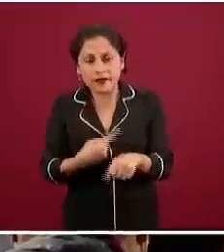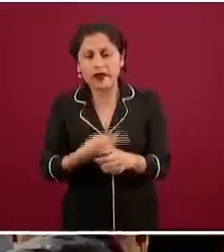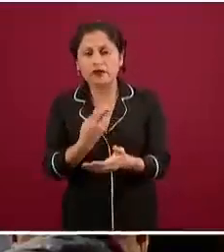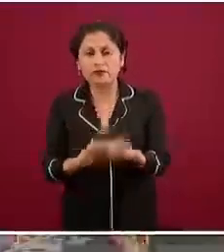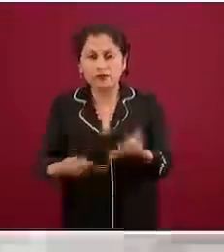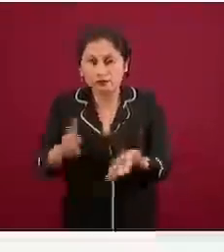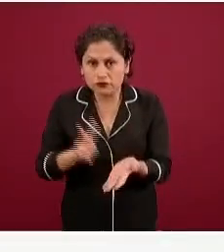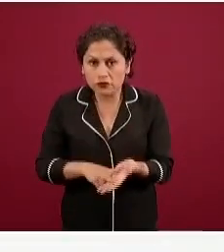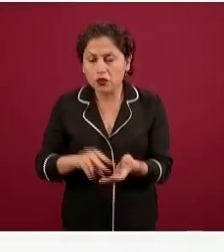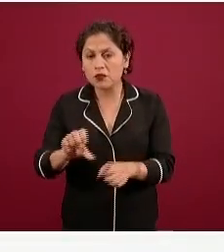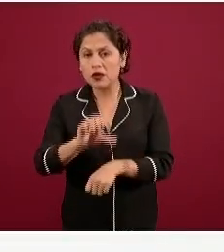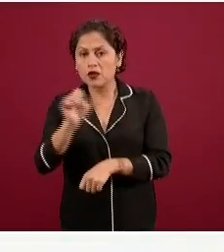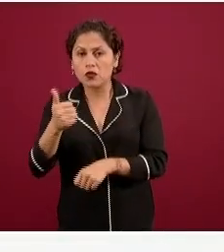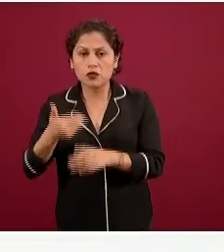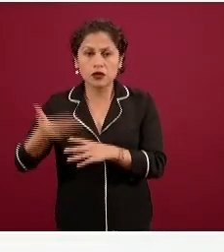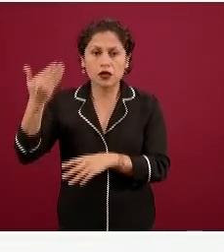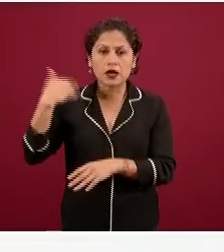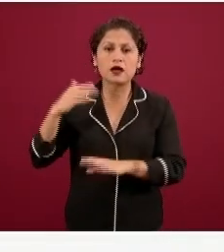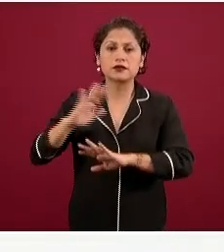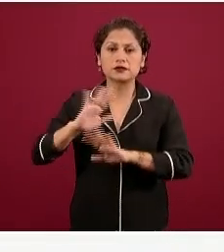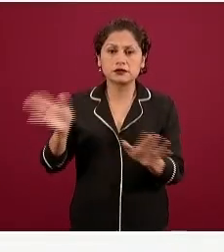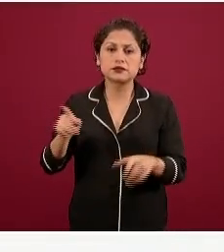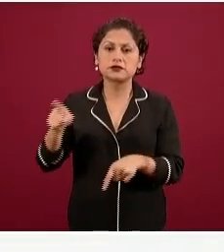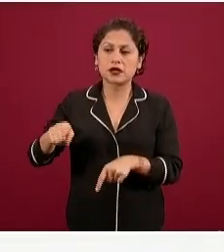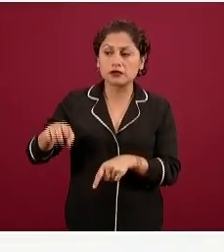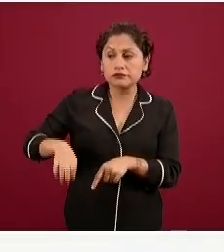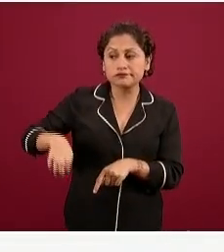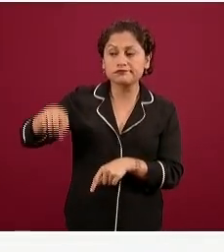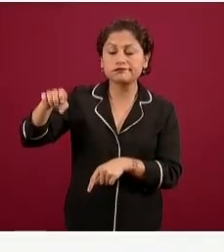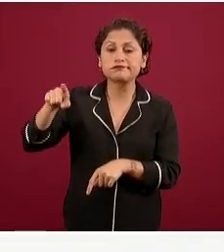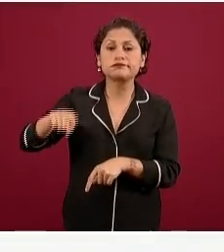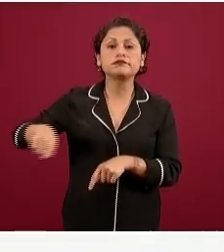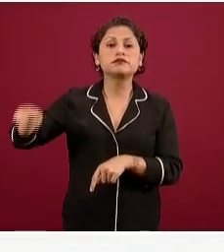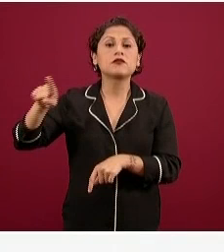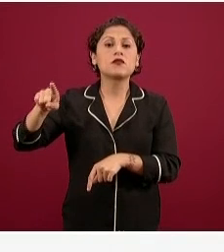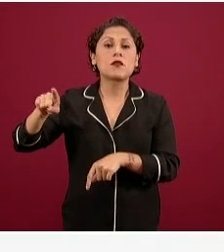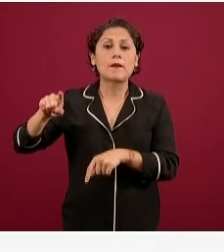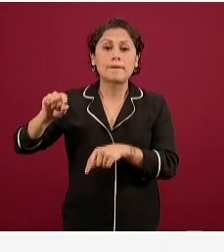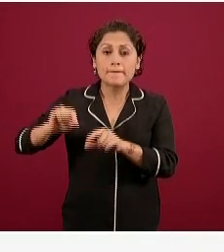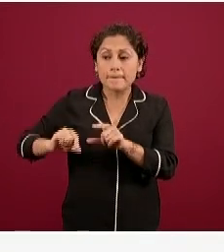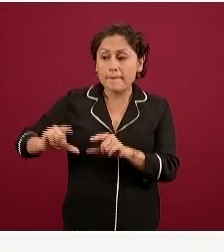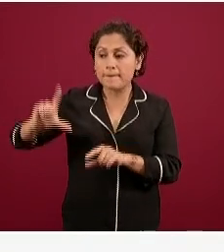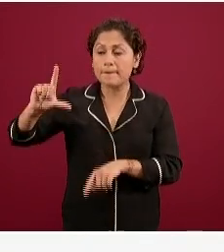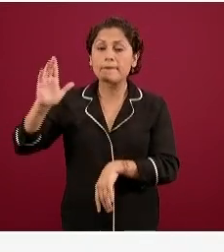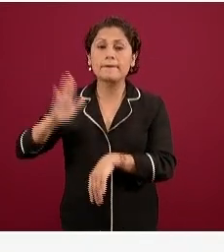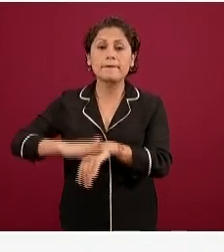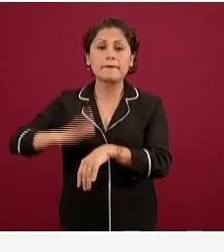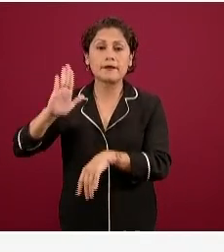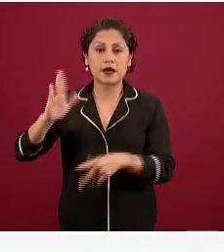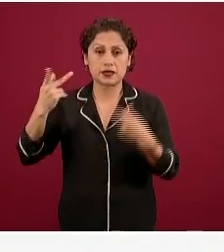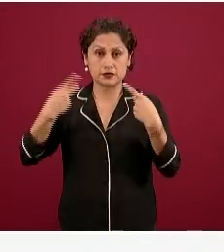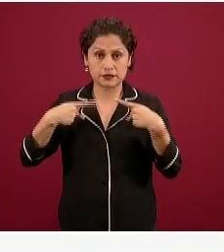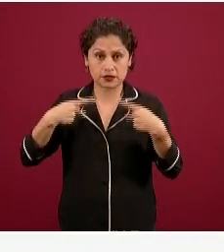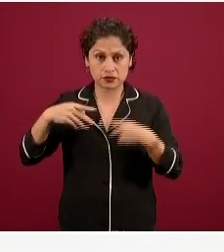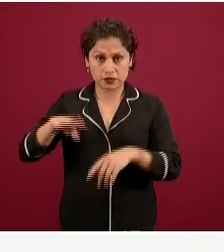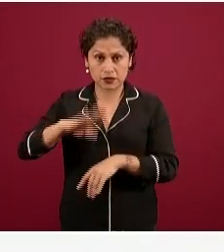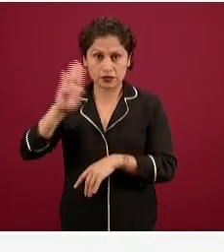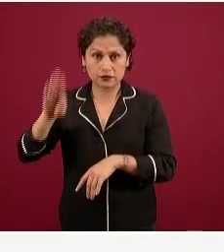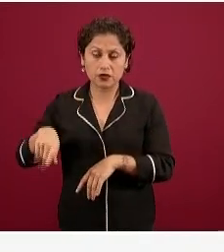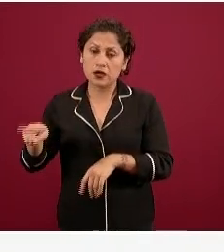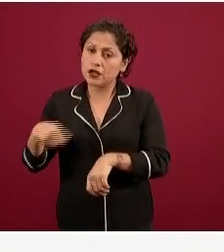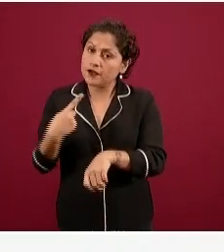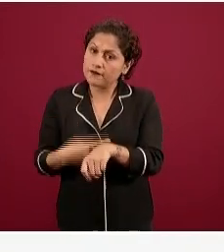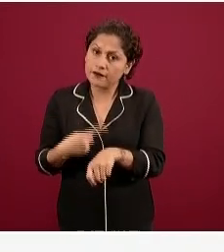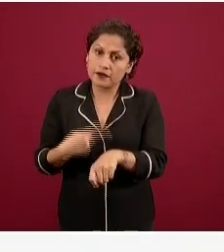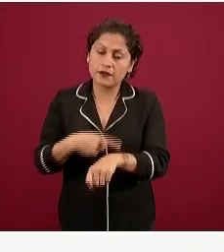las partes superiores con las mayores proporciones, o sea, la mayor presentación de esta comorbilidad en las defunciones de la hipertensión,